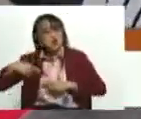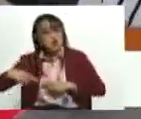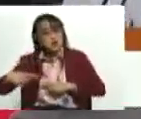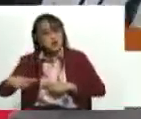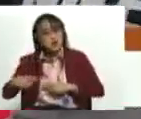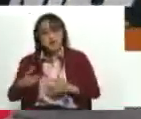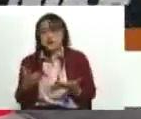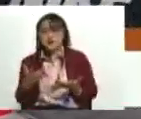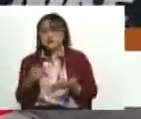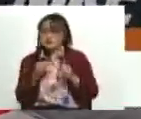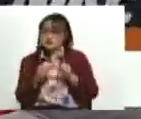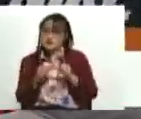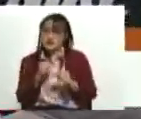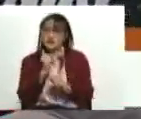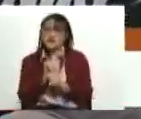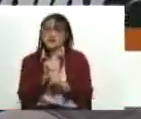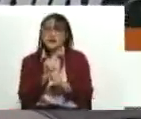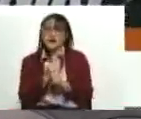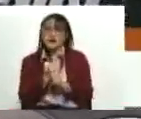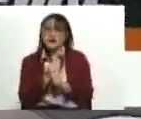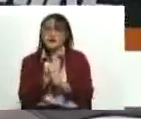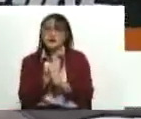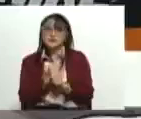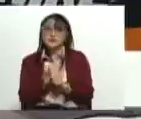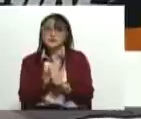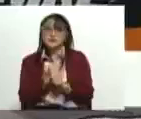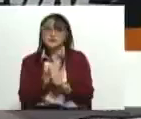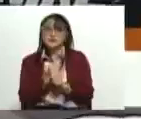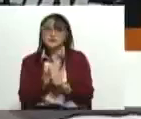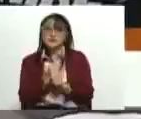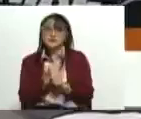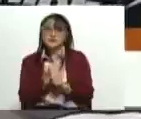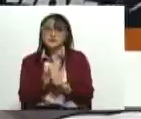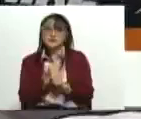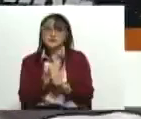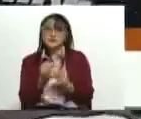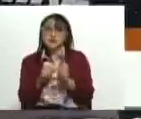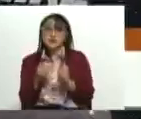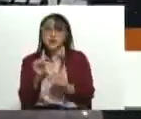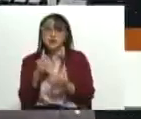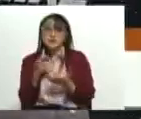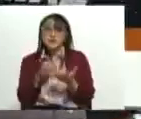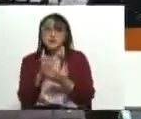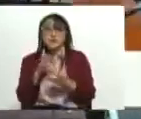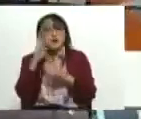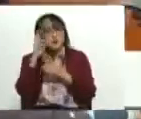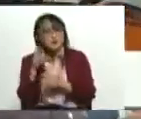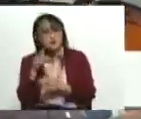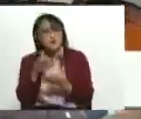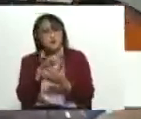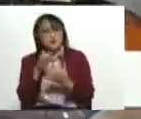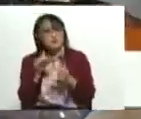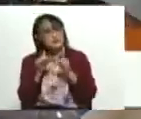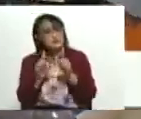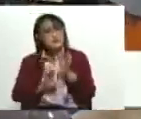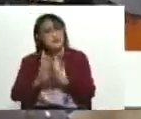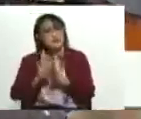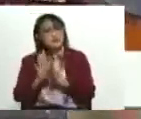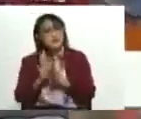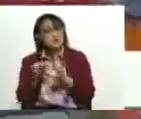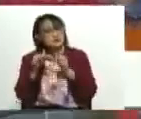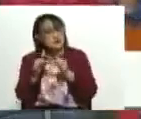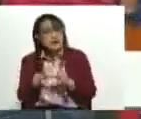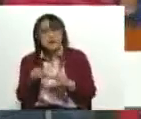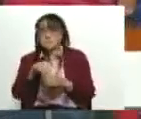sin rendirse, sin sacar el cuerpo a nada. Donde hay problemas, reconocemos los problemas, pero seguimos avanzando. No nos vamos a